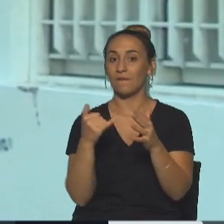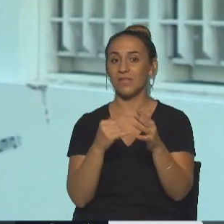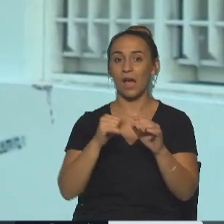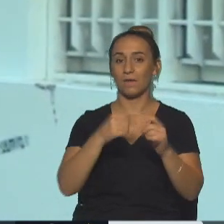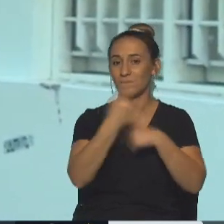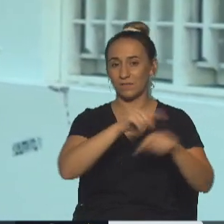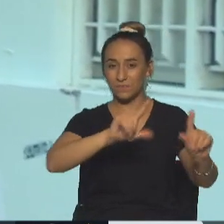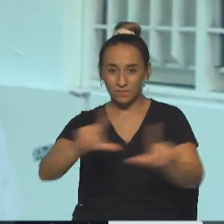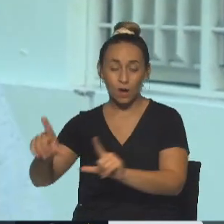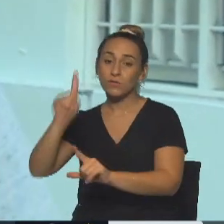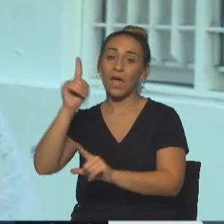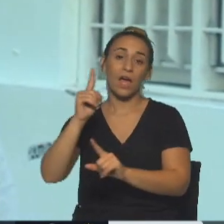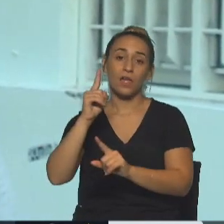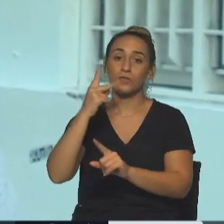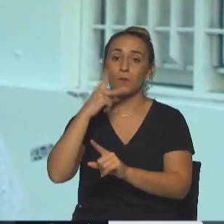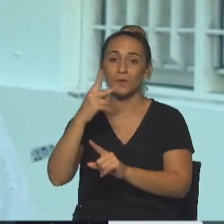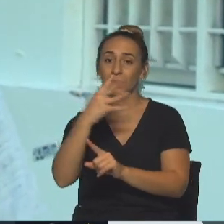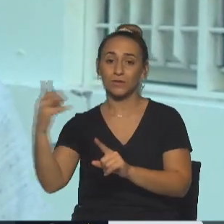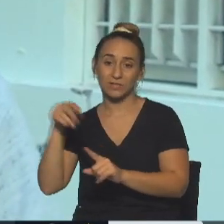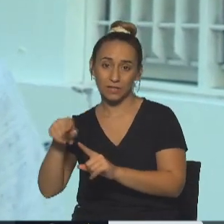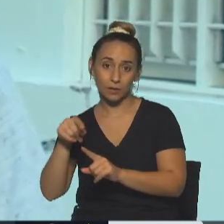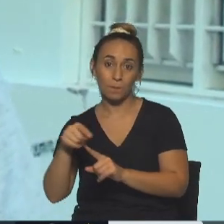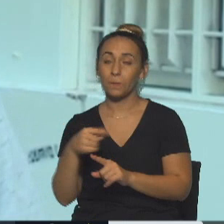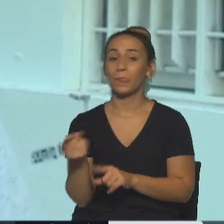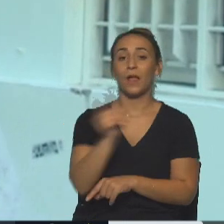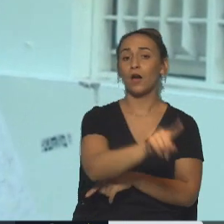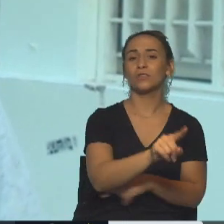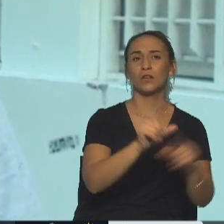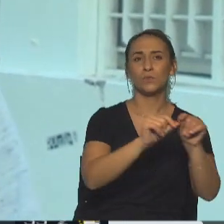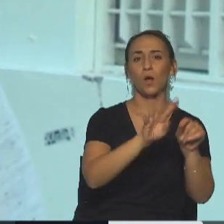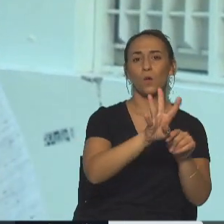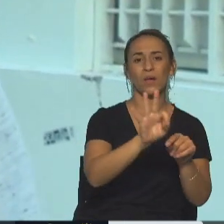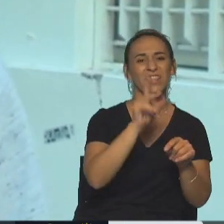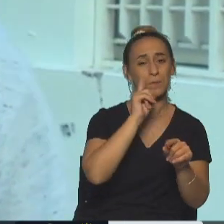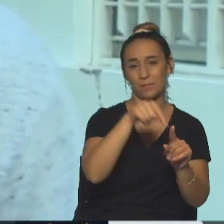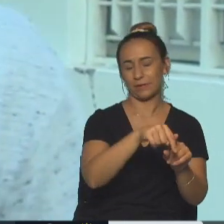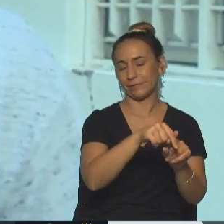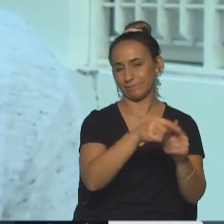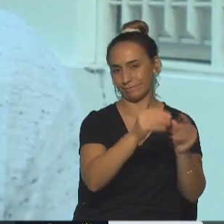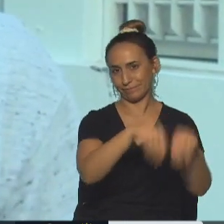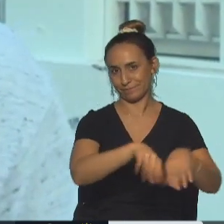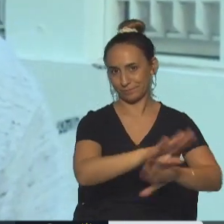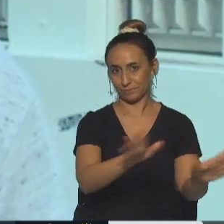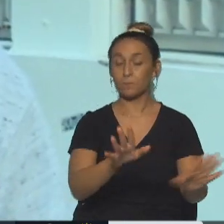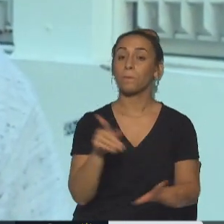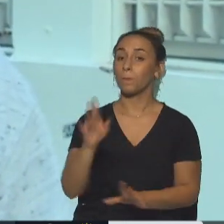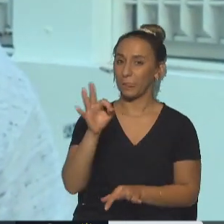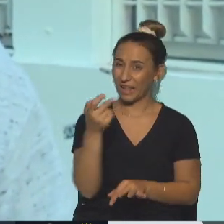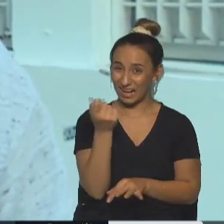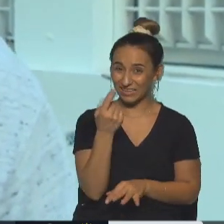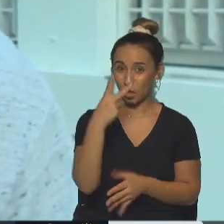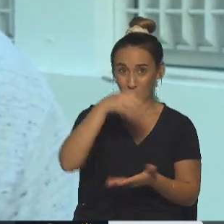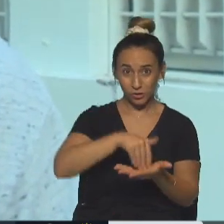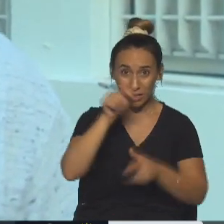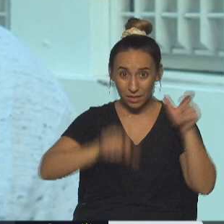una quedó en el 2.400 y esa fue la que tuve suerte. Había otra en el 40.000, pero esa ya no hubo caso. Bueno, ¿sabés que había casi más de 2